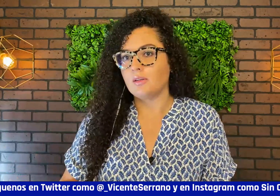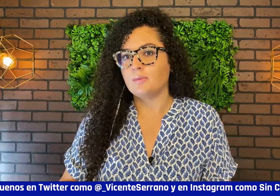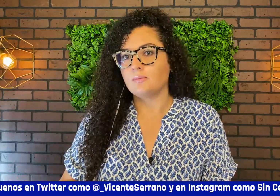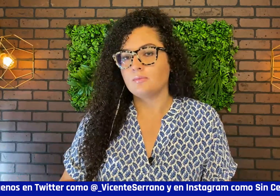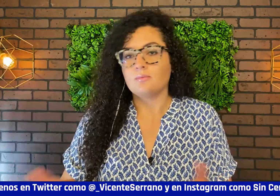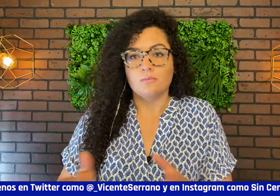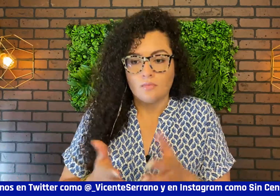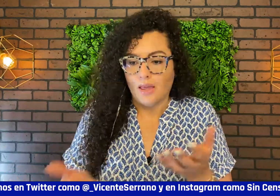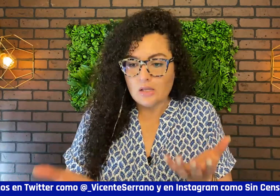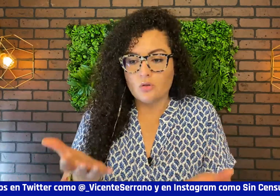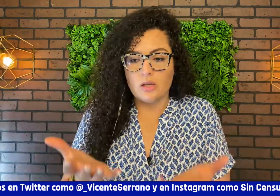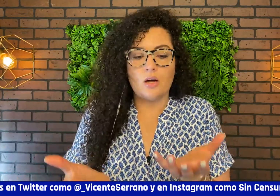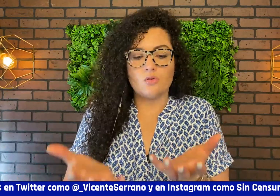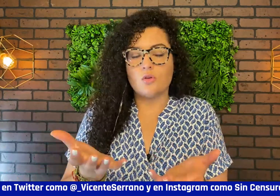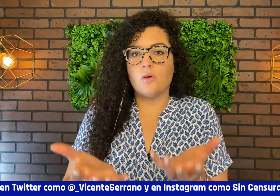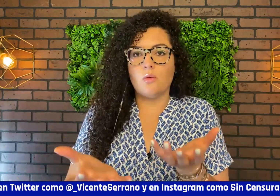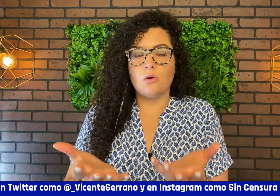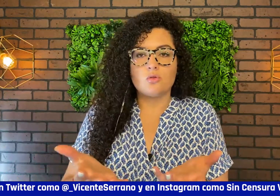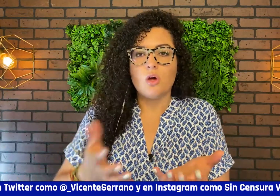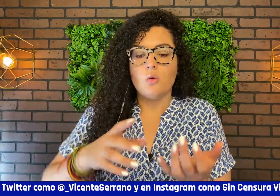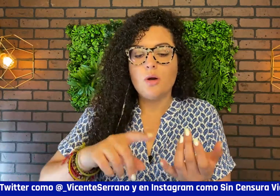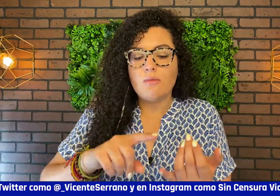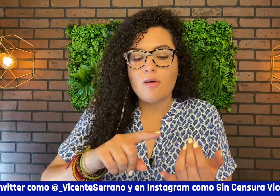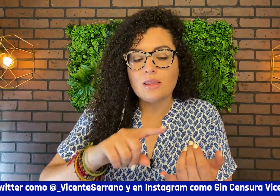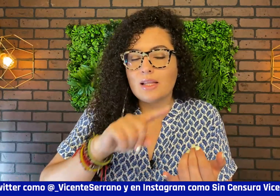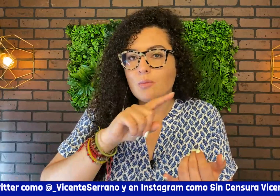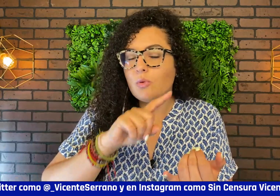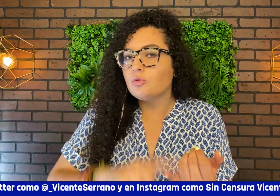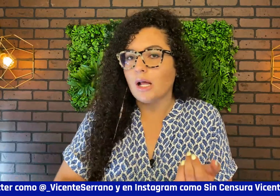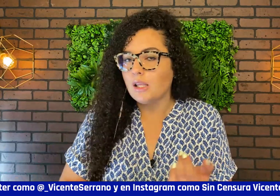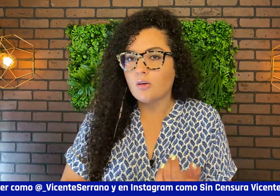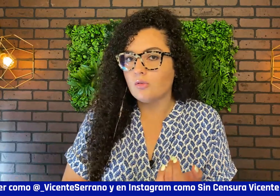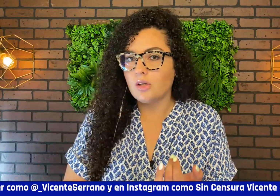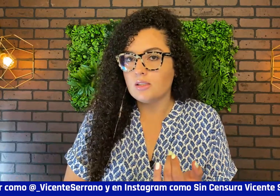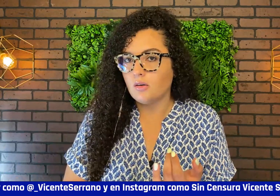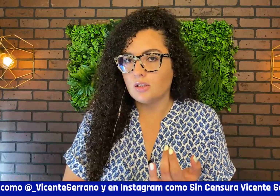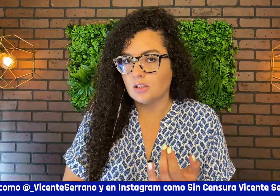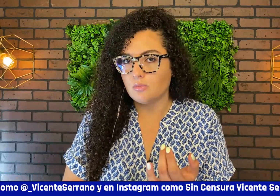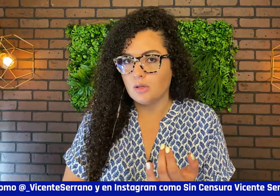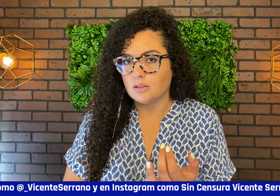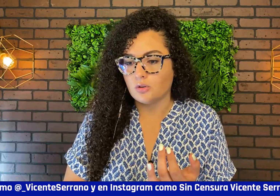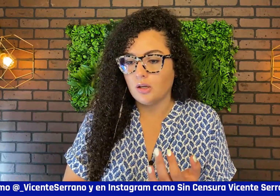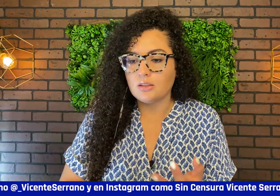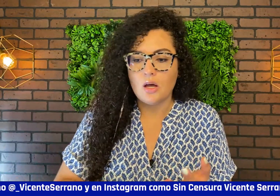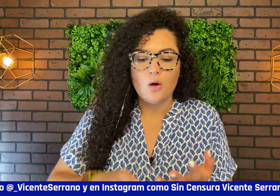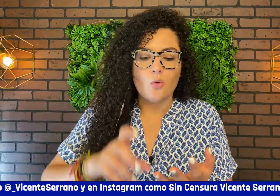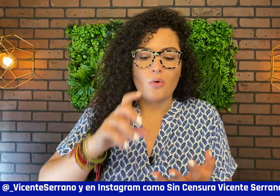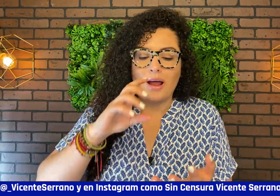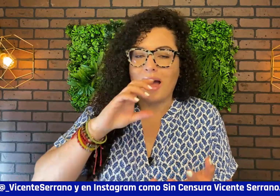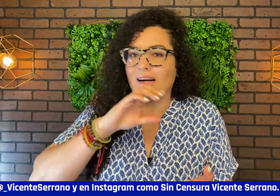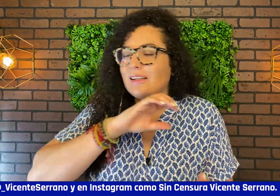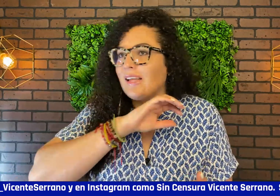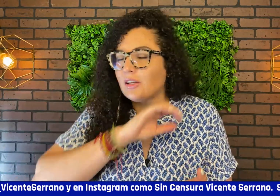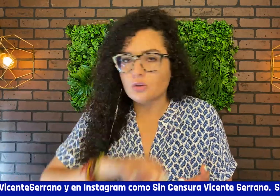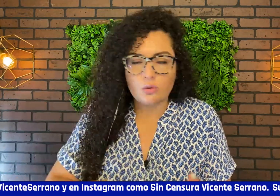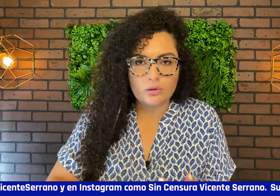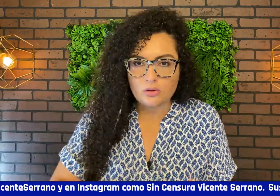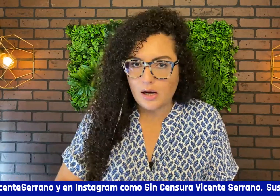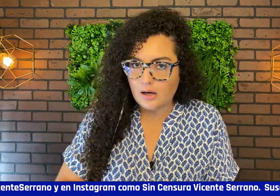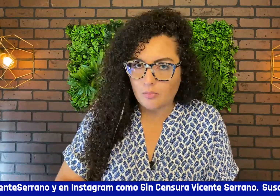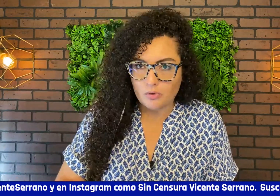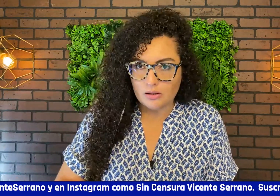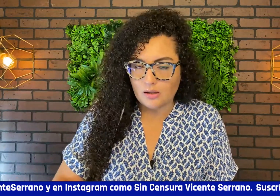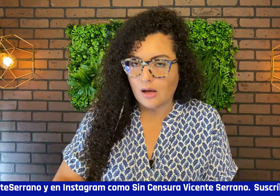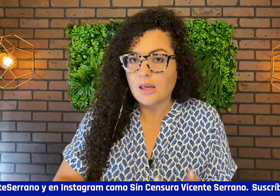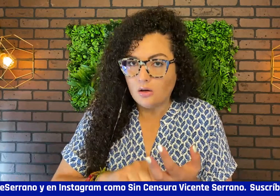hablo? Esos eran los dos fenómenos. Una falta brutal de confianza en nuestras administraciones, un hartazgo